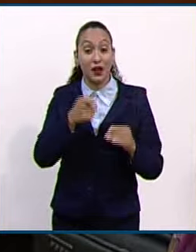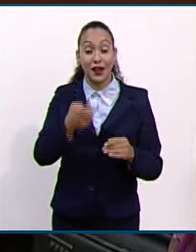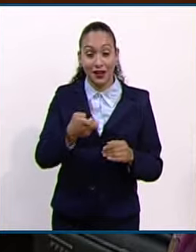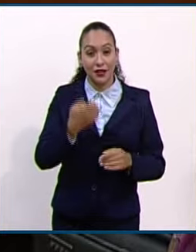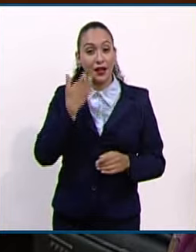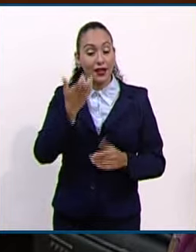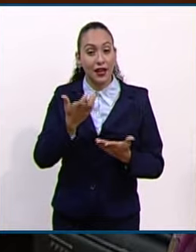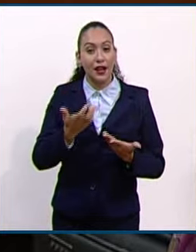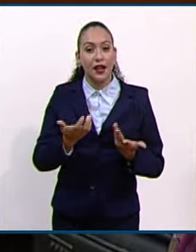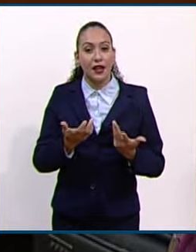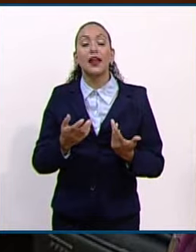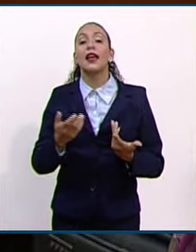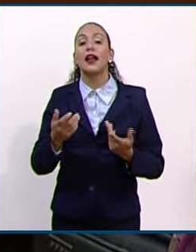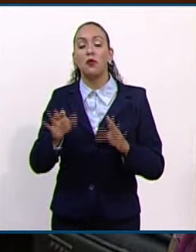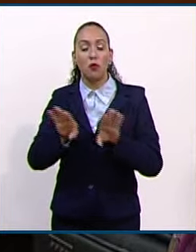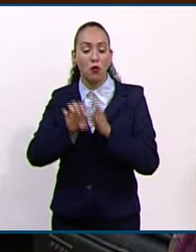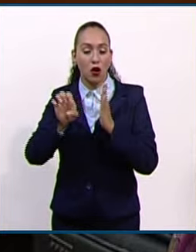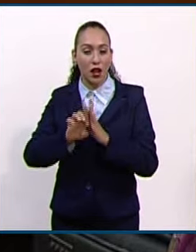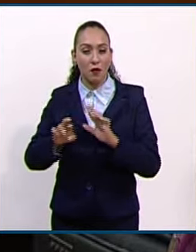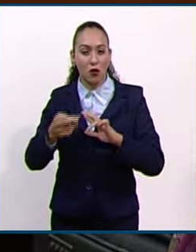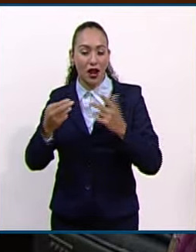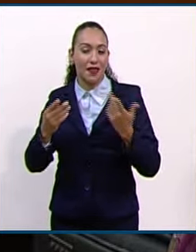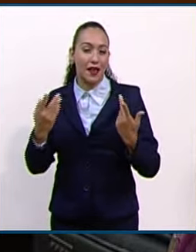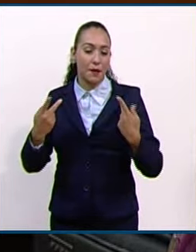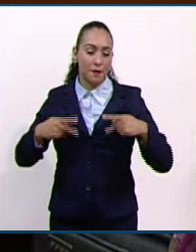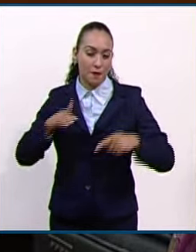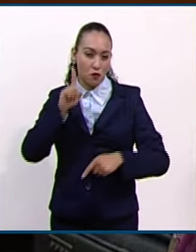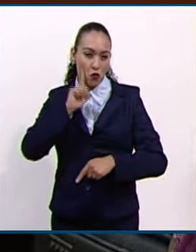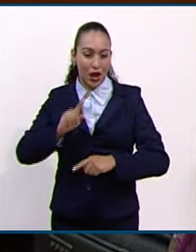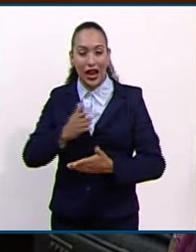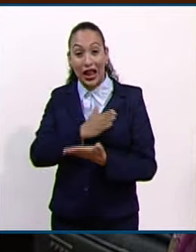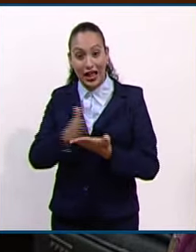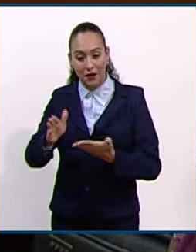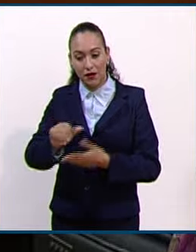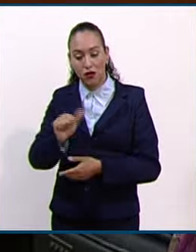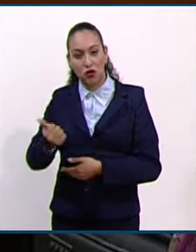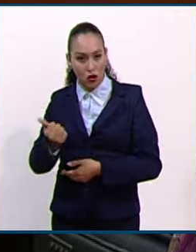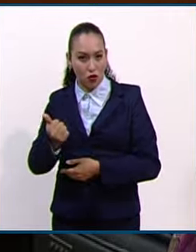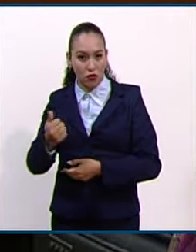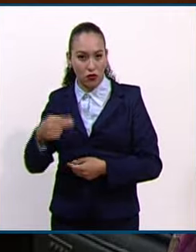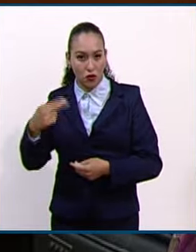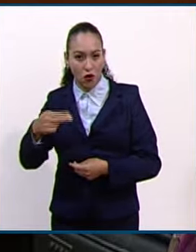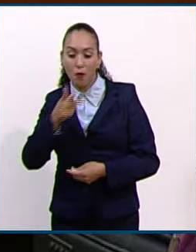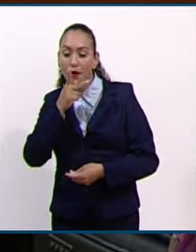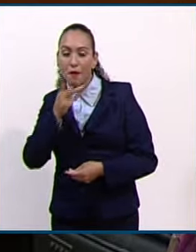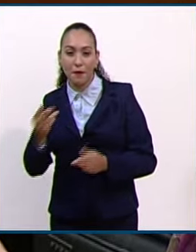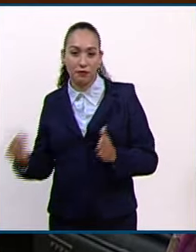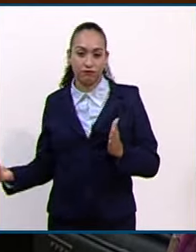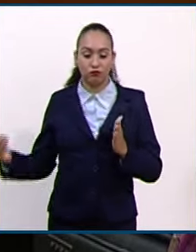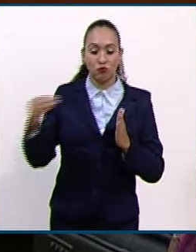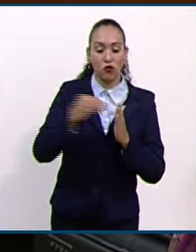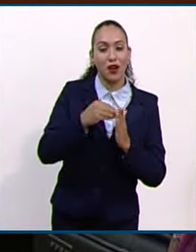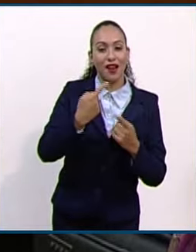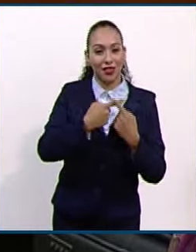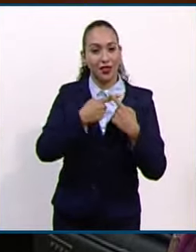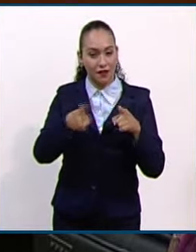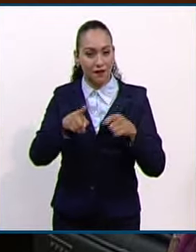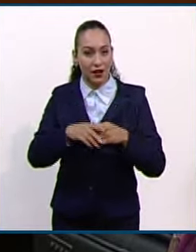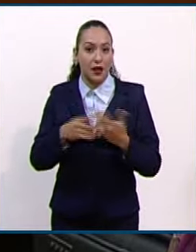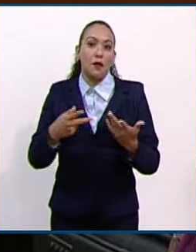las relaciones extramaritales de las mujeres mediante la prohibición de registrar a sus hijos o hijas concebidos con un nombre diverso a su